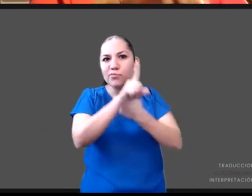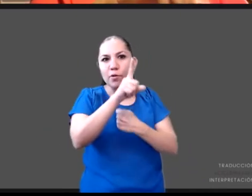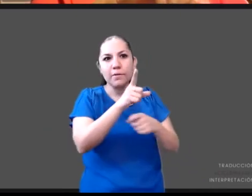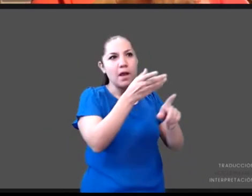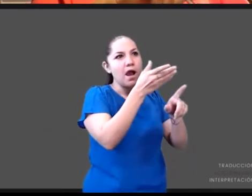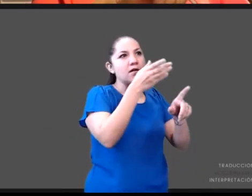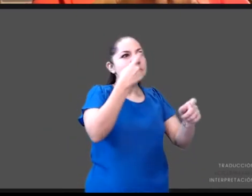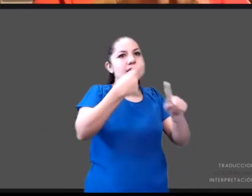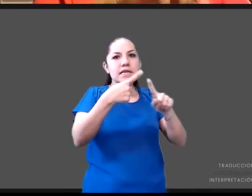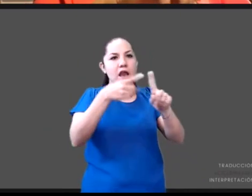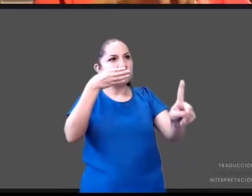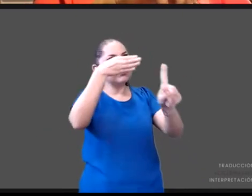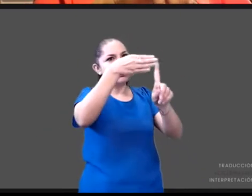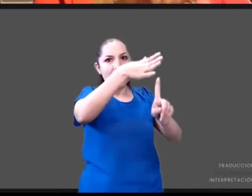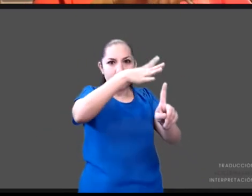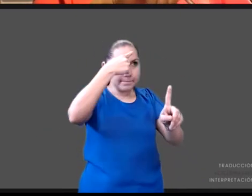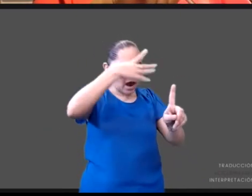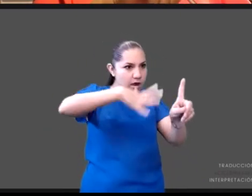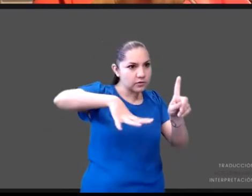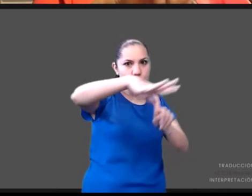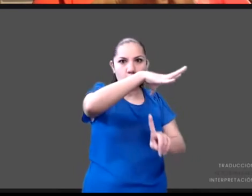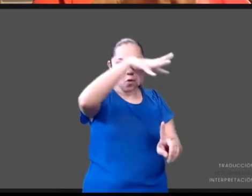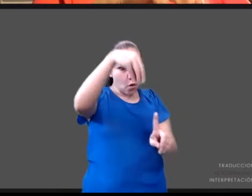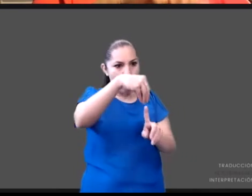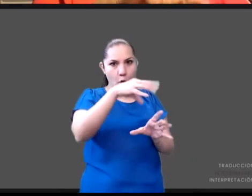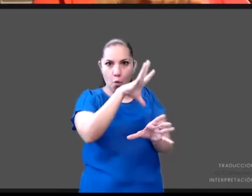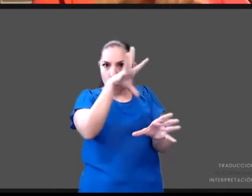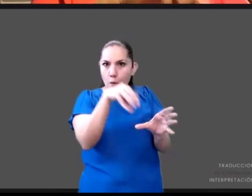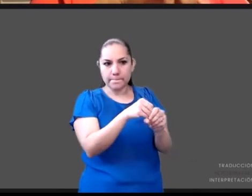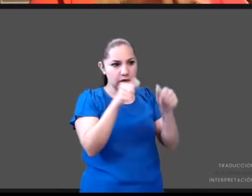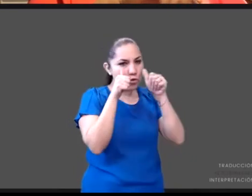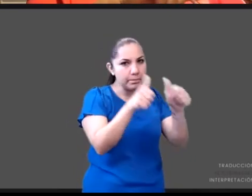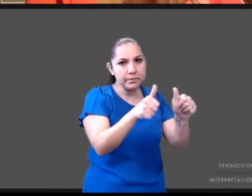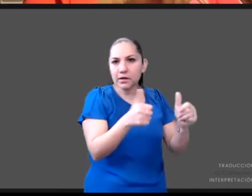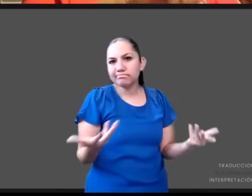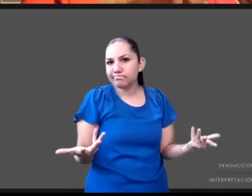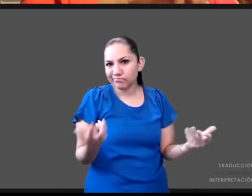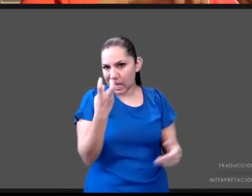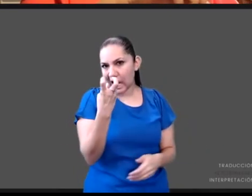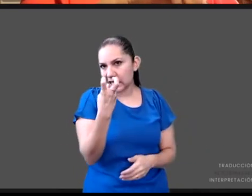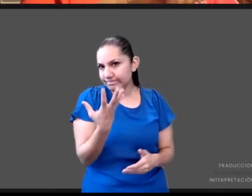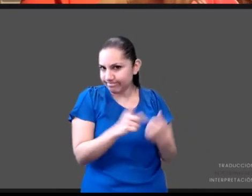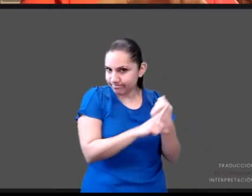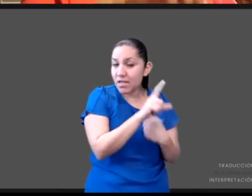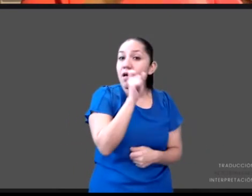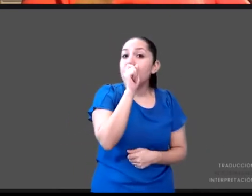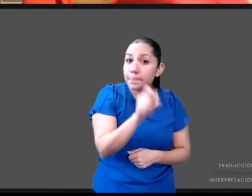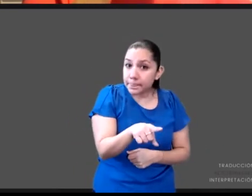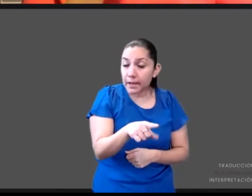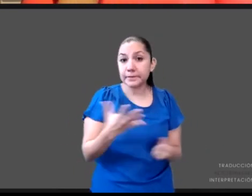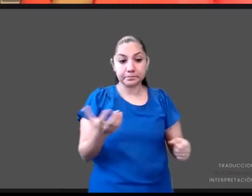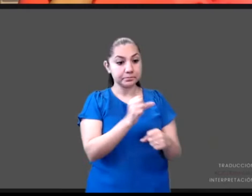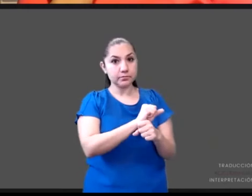comentar que algo que la pandemia comenzó y continúa con reglas de salud que todas